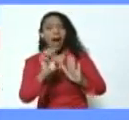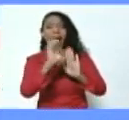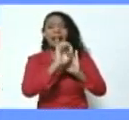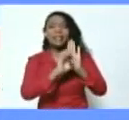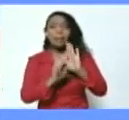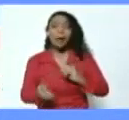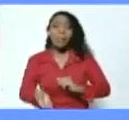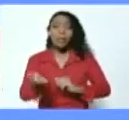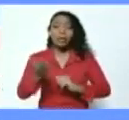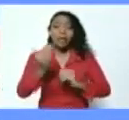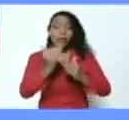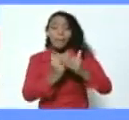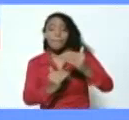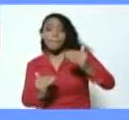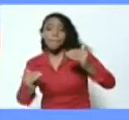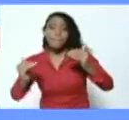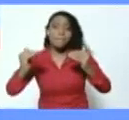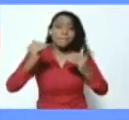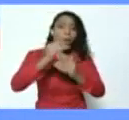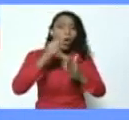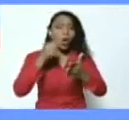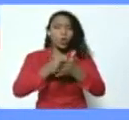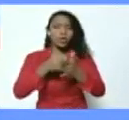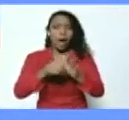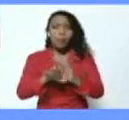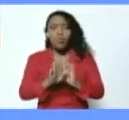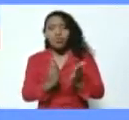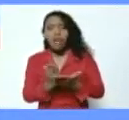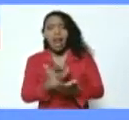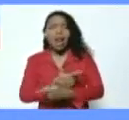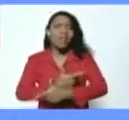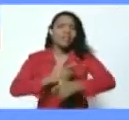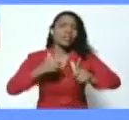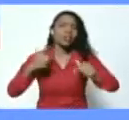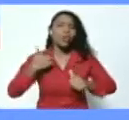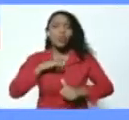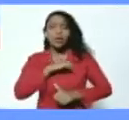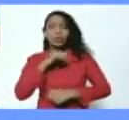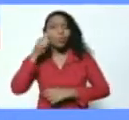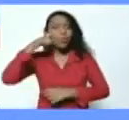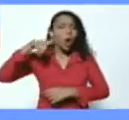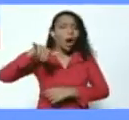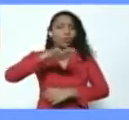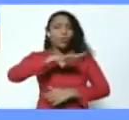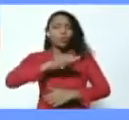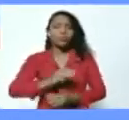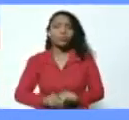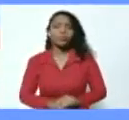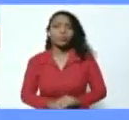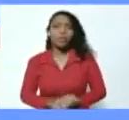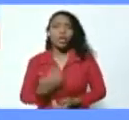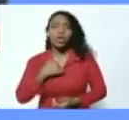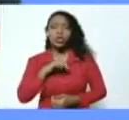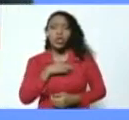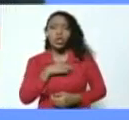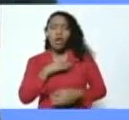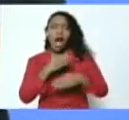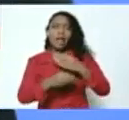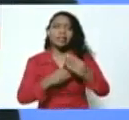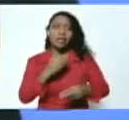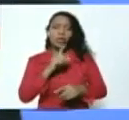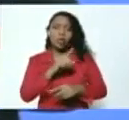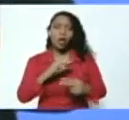primordial en esta lucha global por la liberación de todos nuestros pueblos. Estamos pasando de